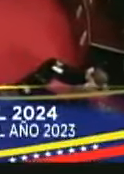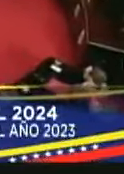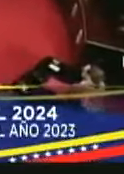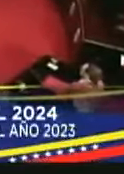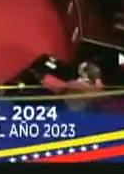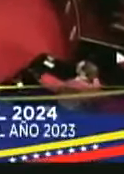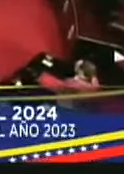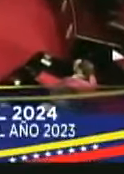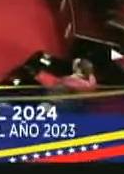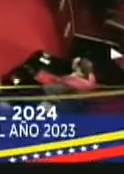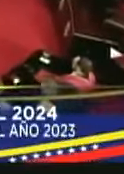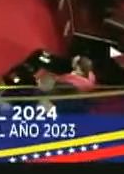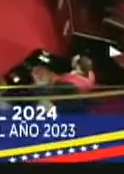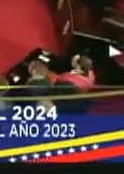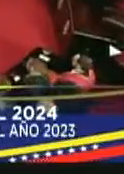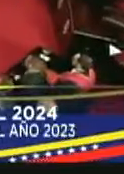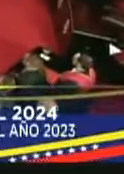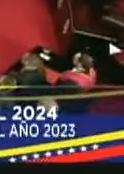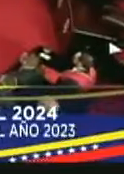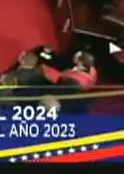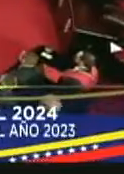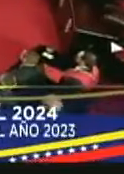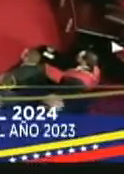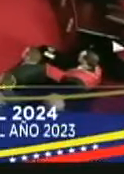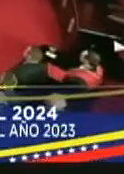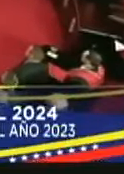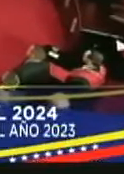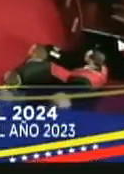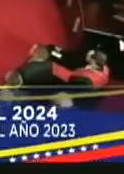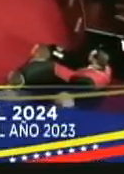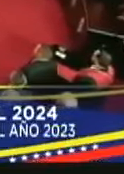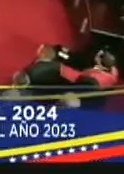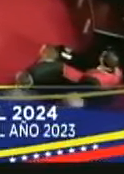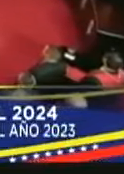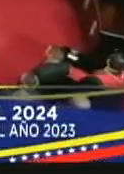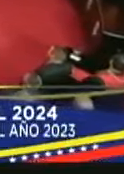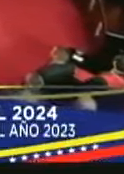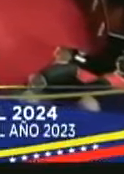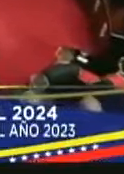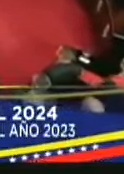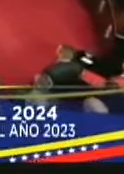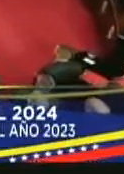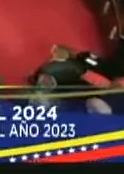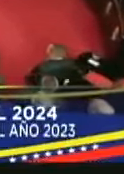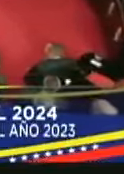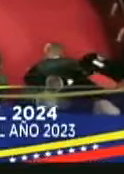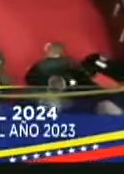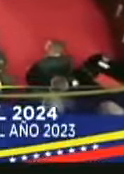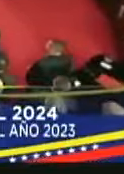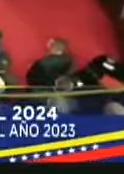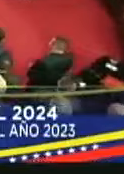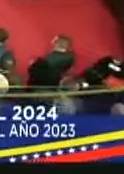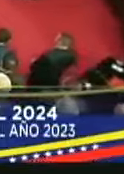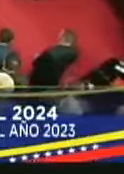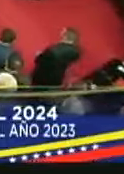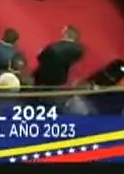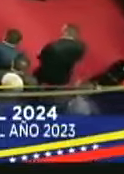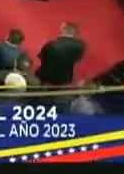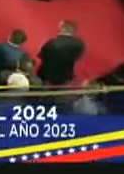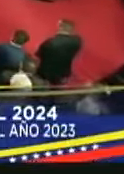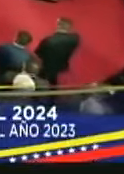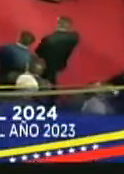hacerse telemáticas y abandonar la burocracia que ha retardado el proceso. Señor Moros,